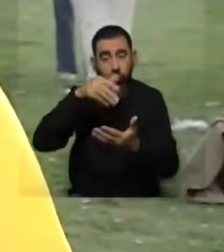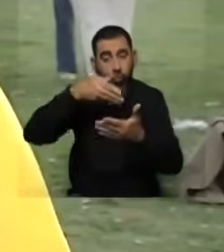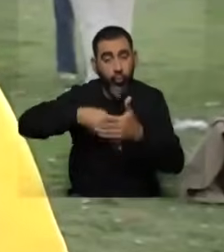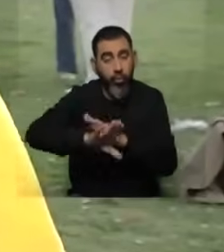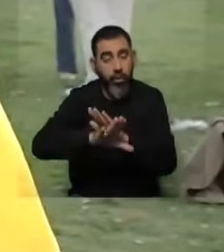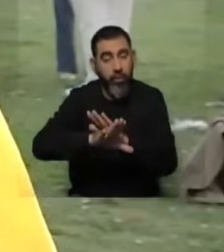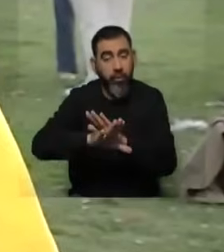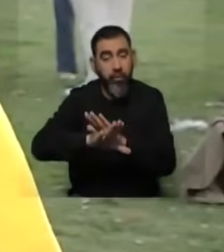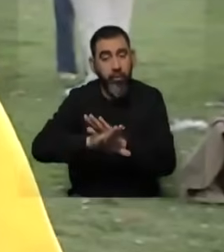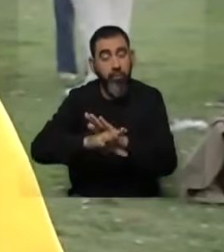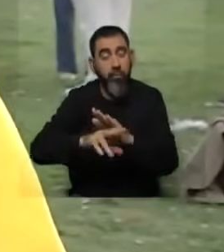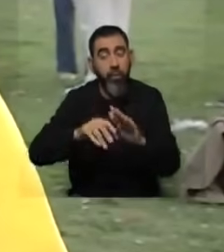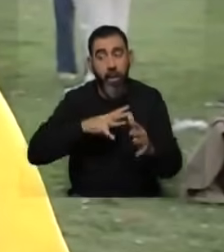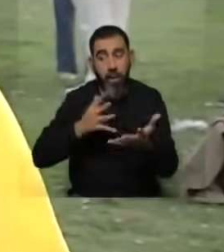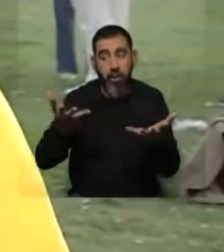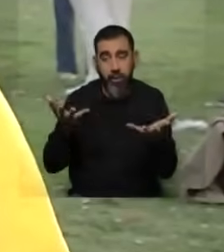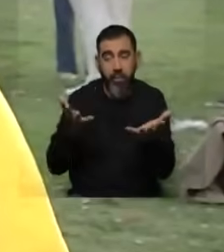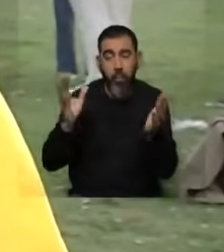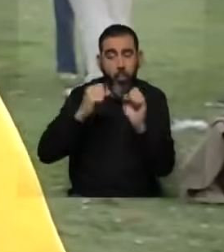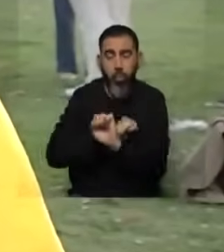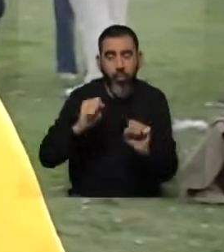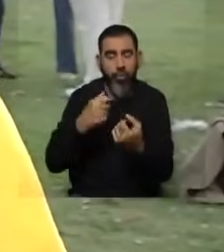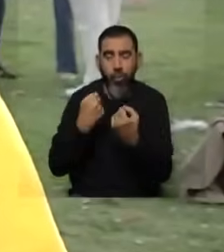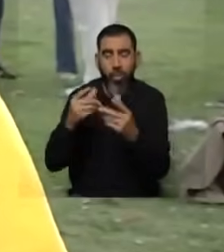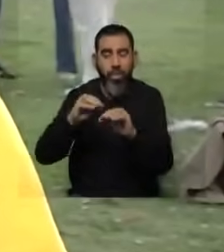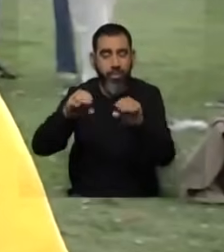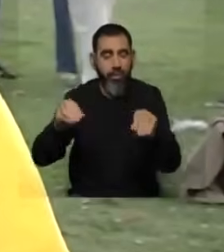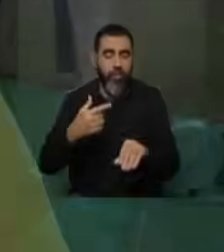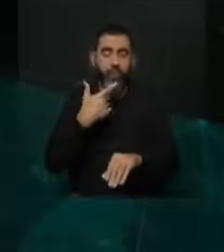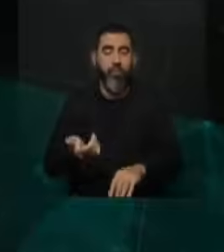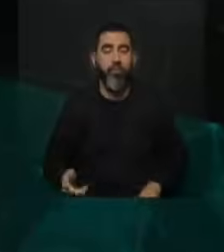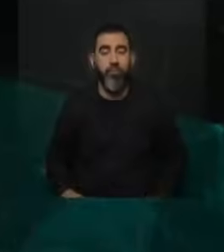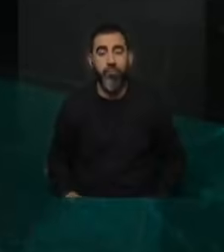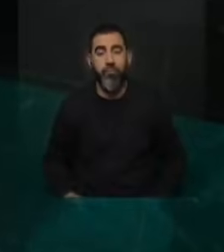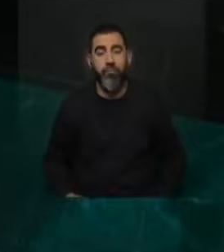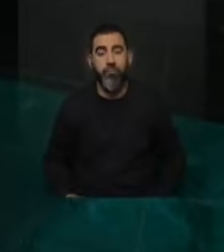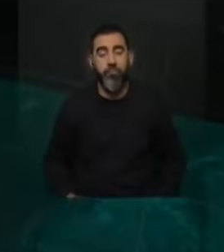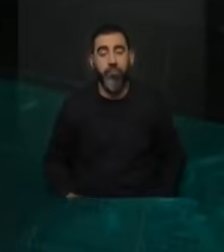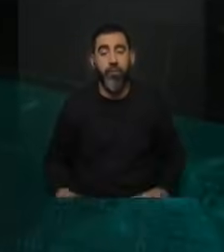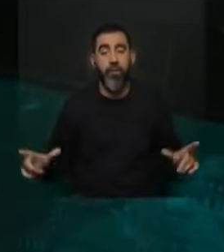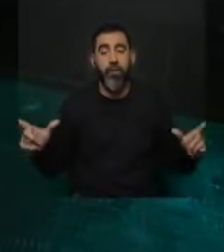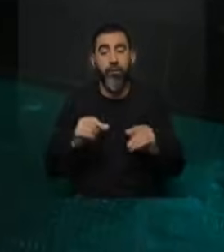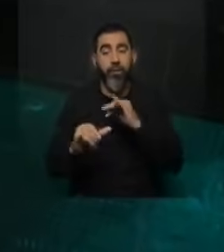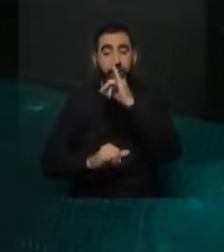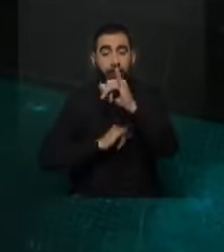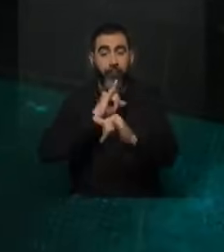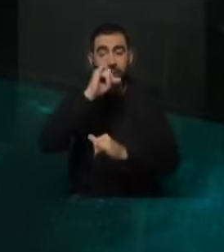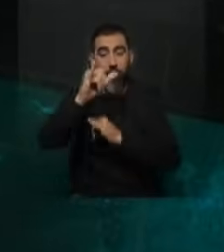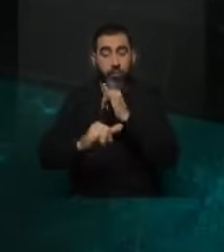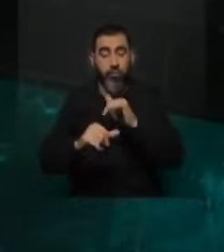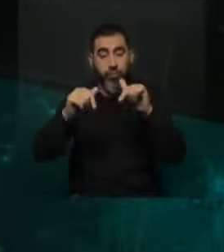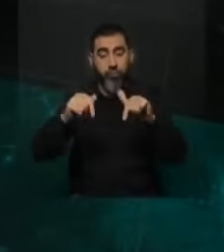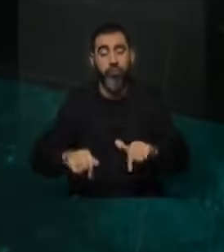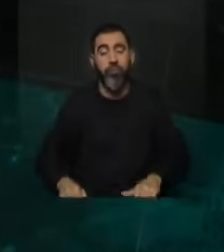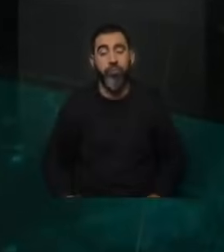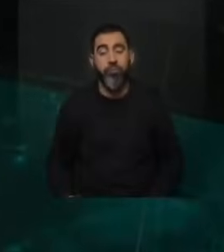que bajo las perspectivas del mercado no no podría acceder señoras y señores nosotros hasta acá llegamos con